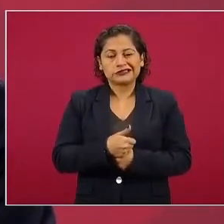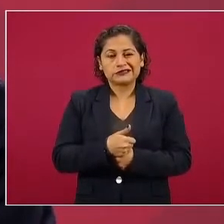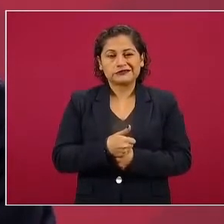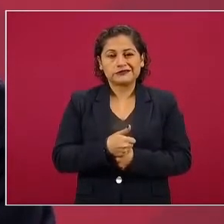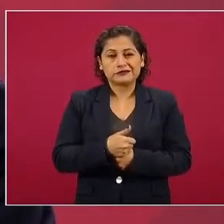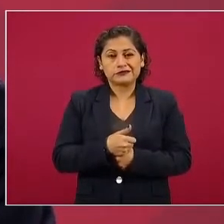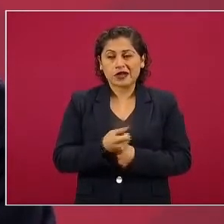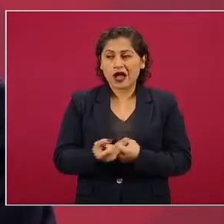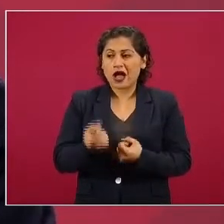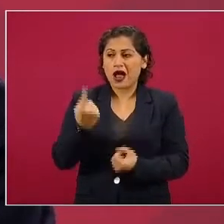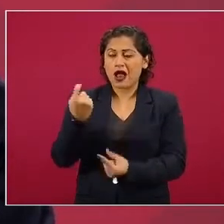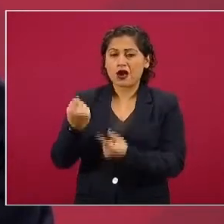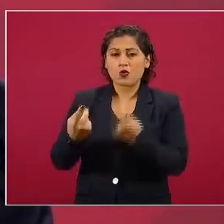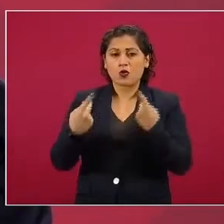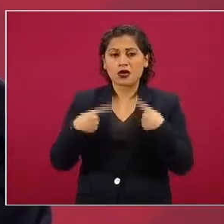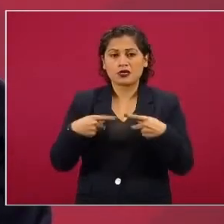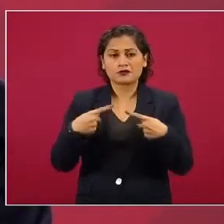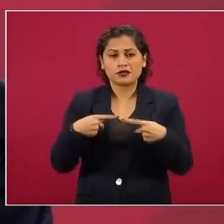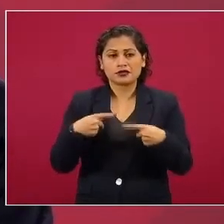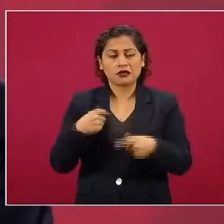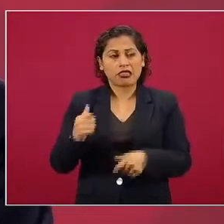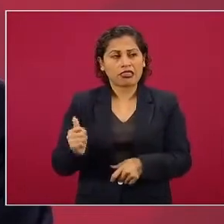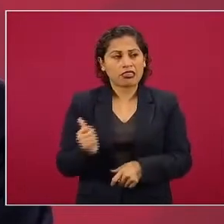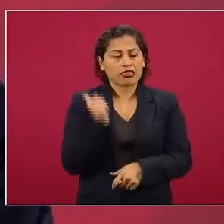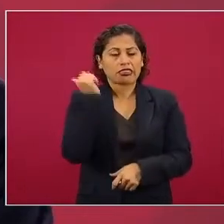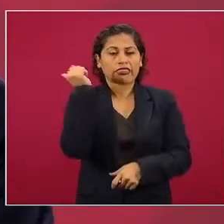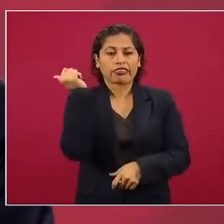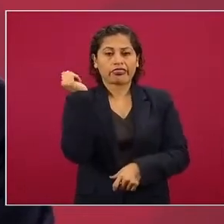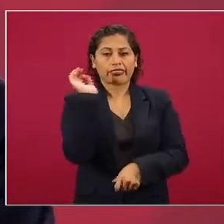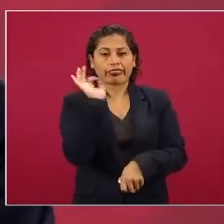sopilotes o se padezca